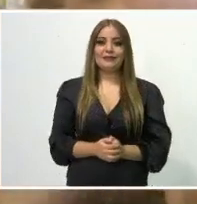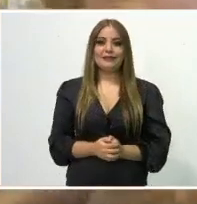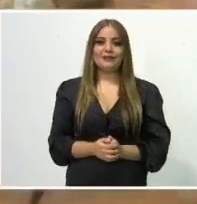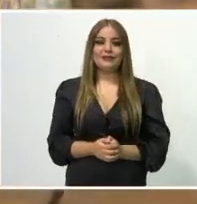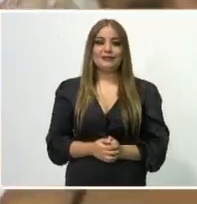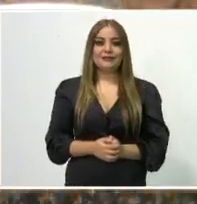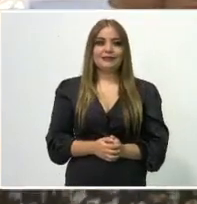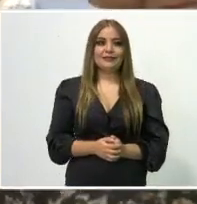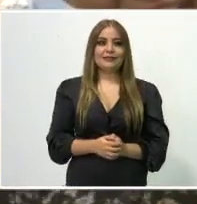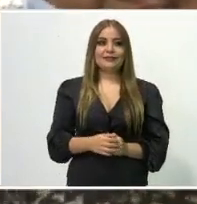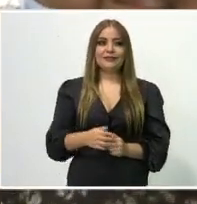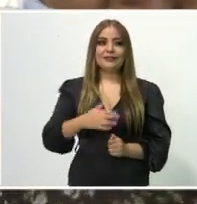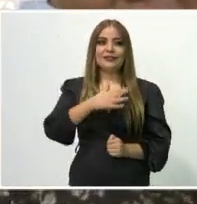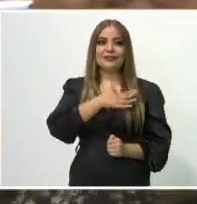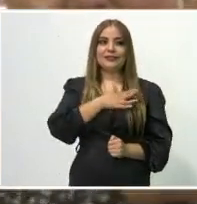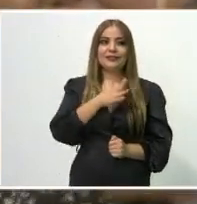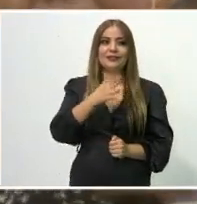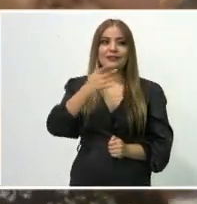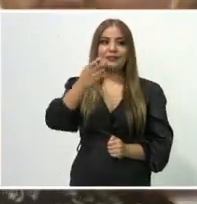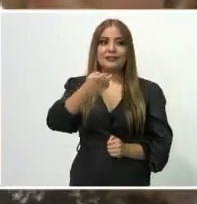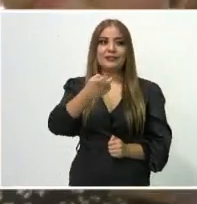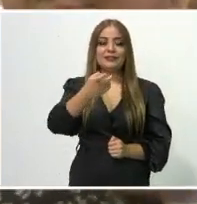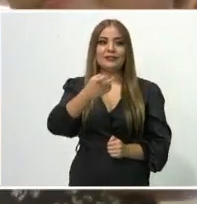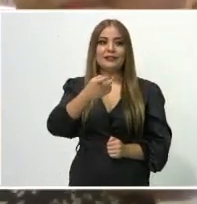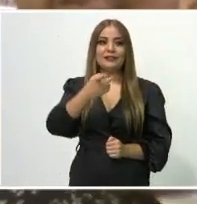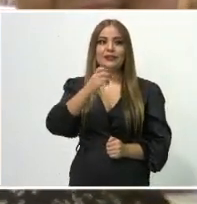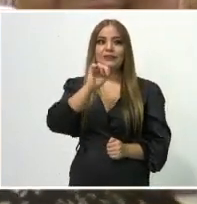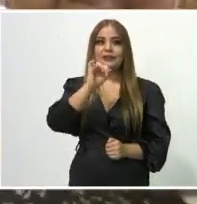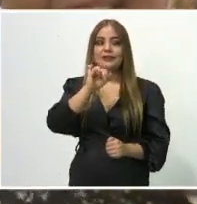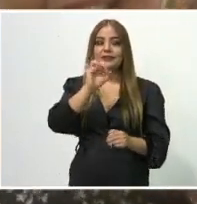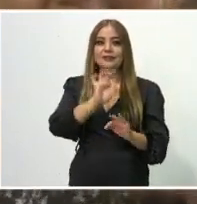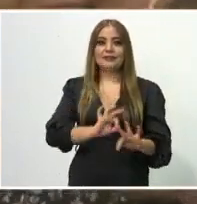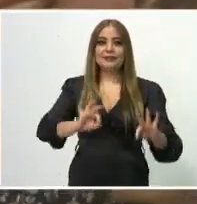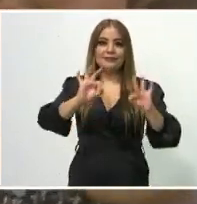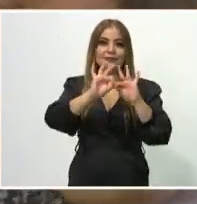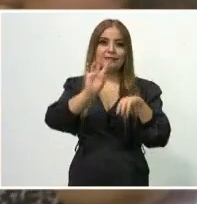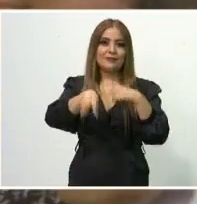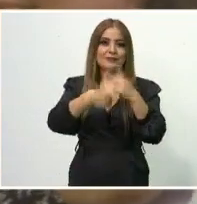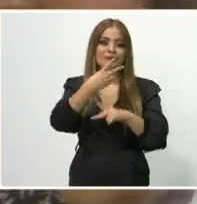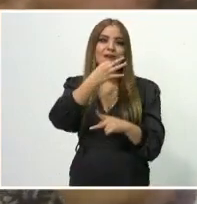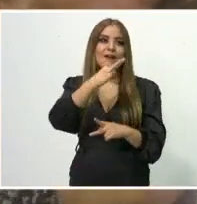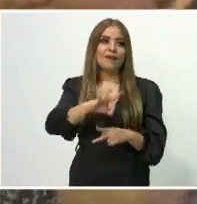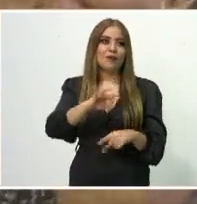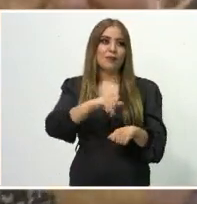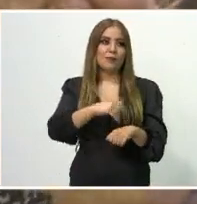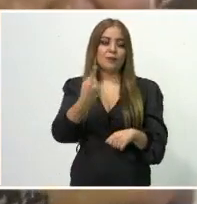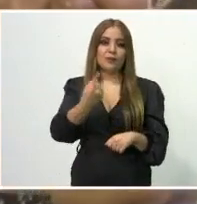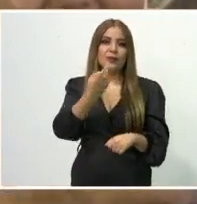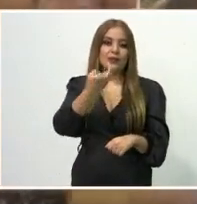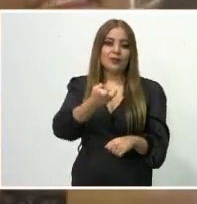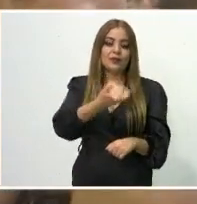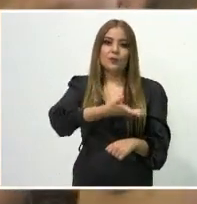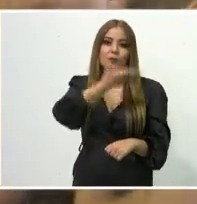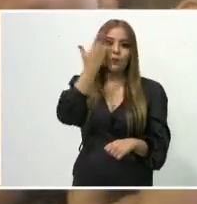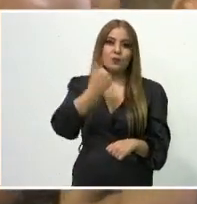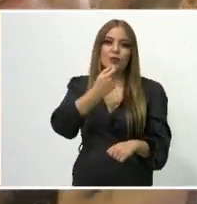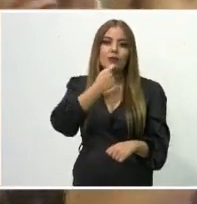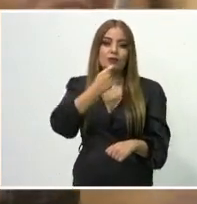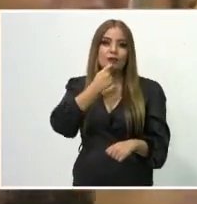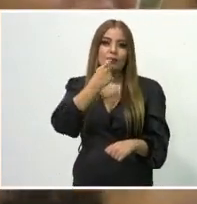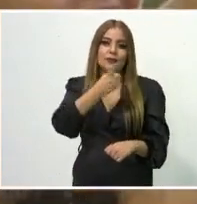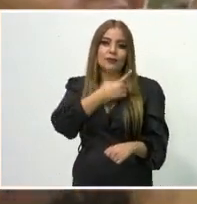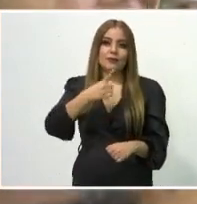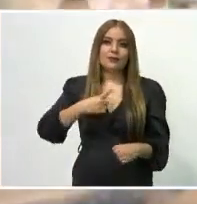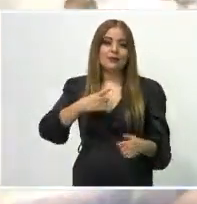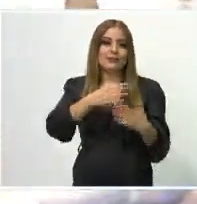Sí. Siempre es importante estar en las fiestas de los niños. Así es. Sí, sí. Más que nada porque son así angelitos es. Que no saben y pues hay que darles todo el amor del